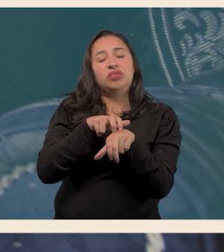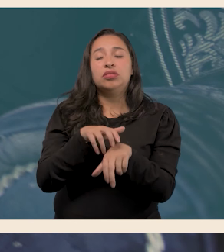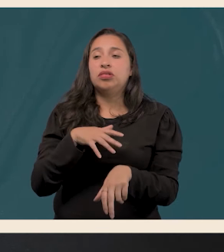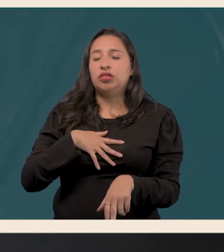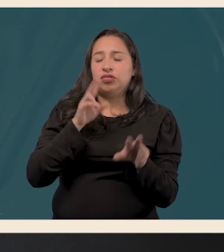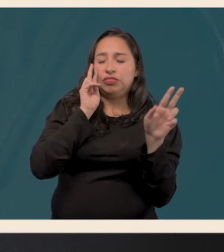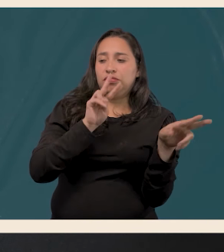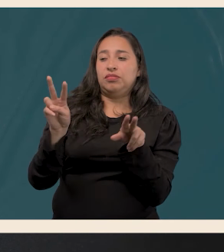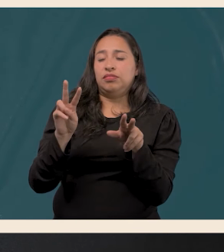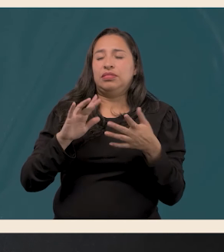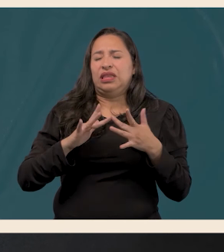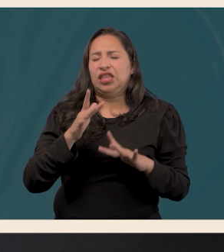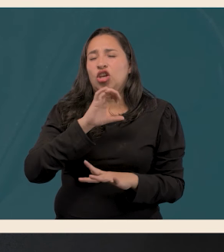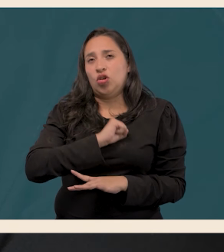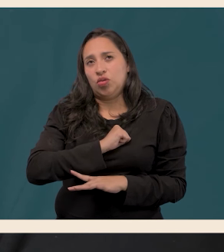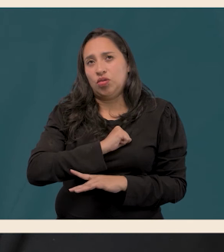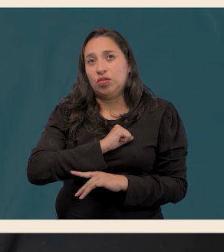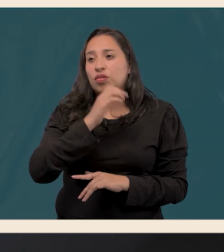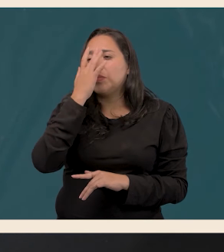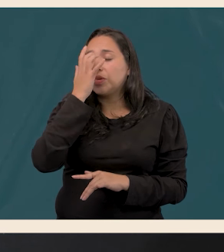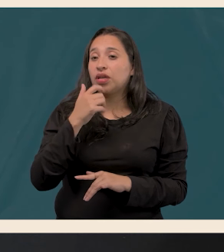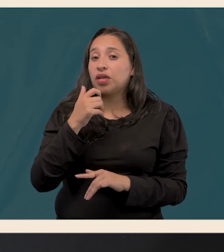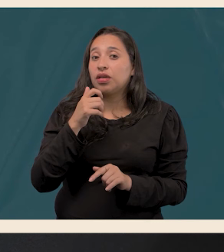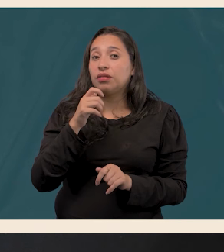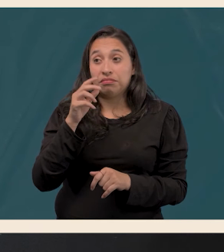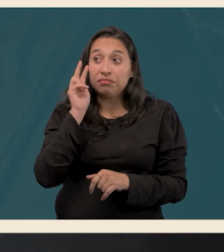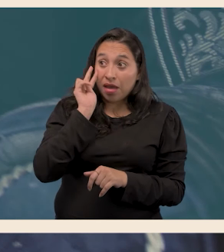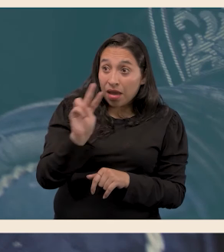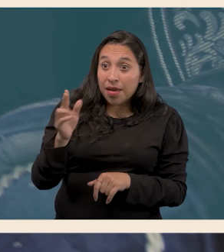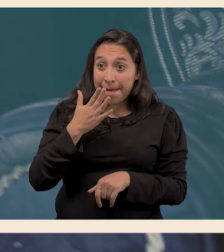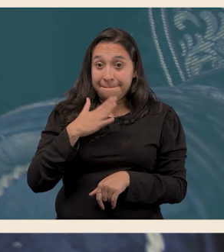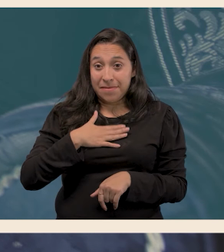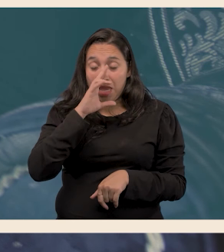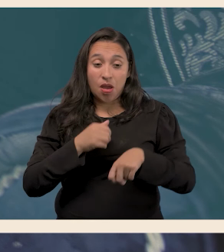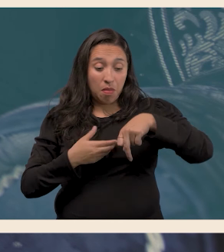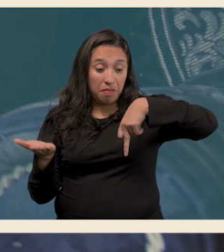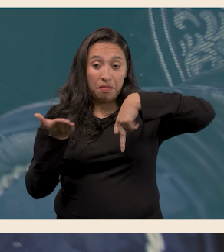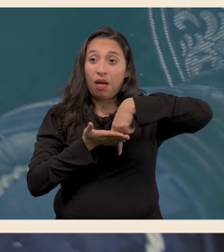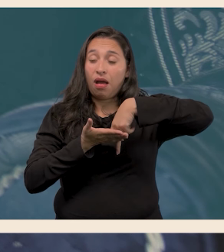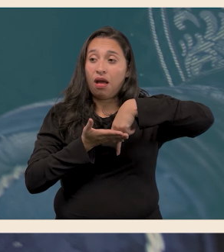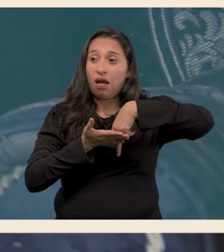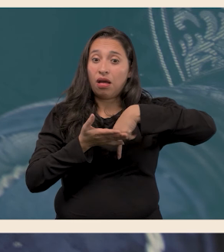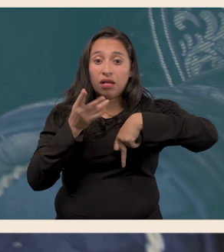mucho dolor. Porque viendo a una persona como la ven y no le